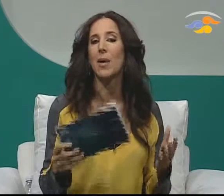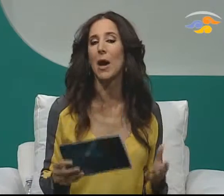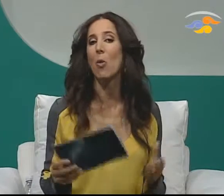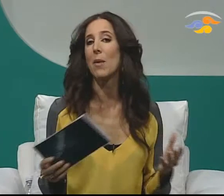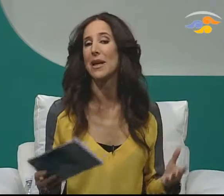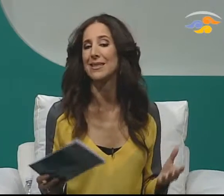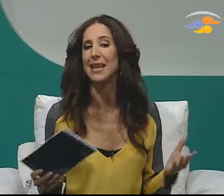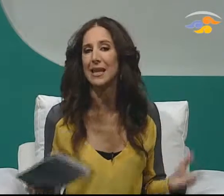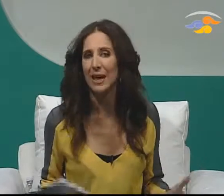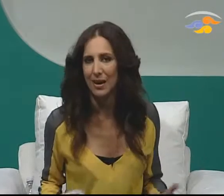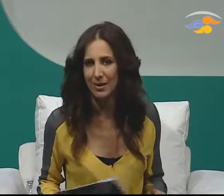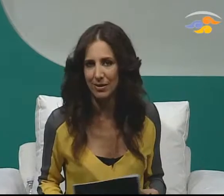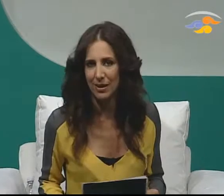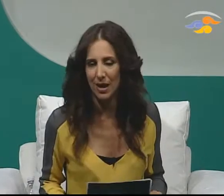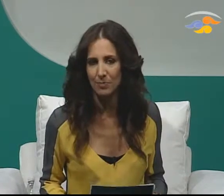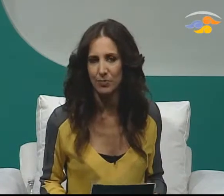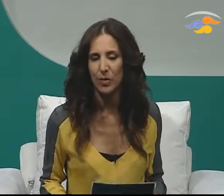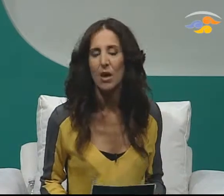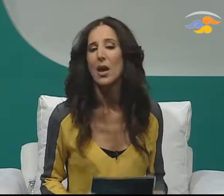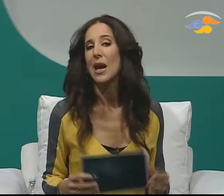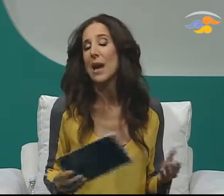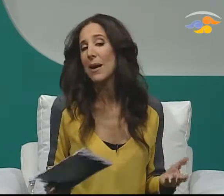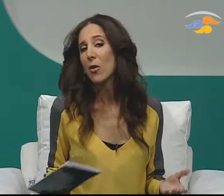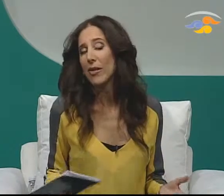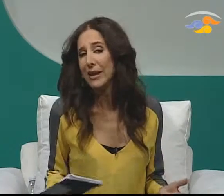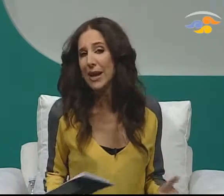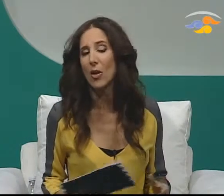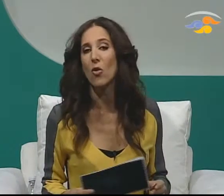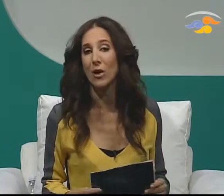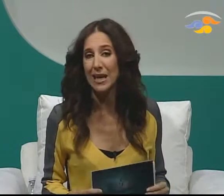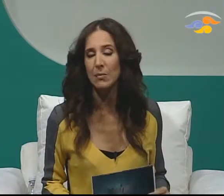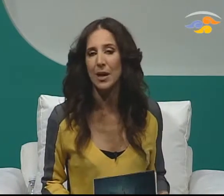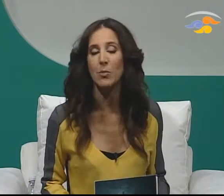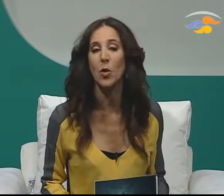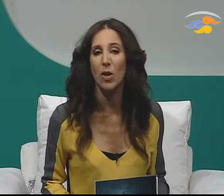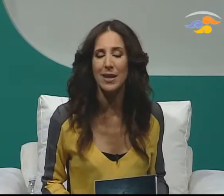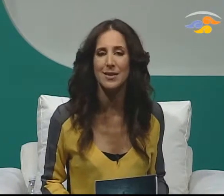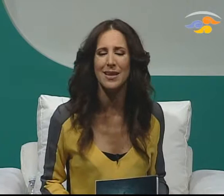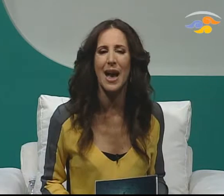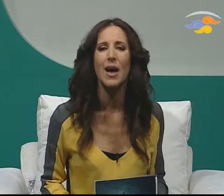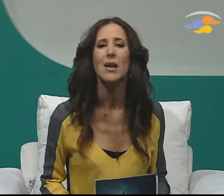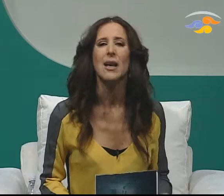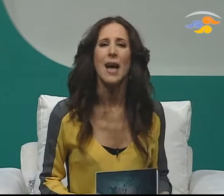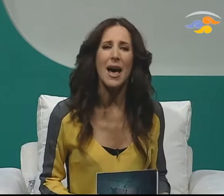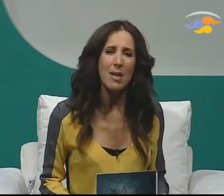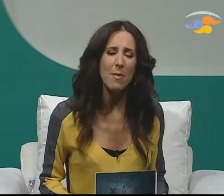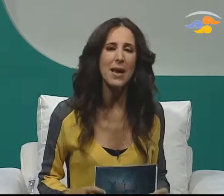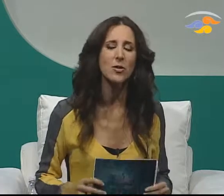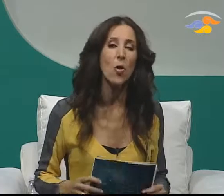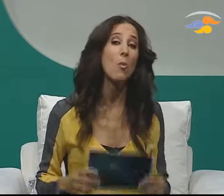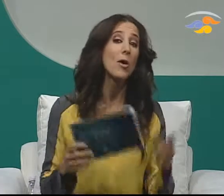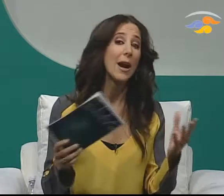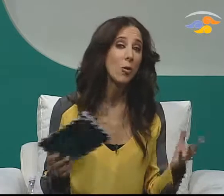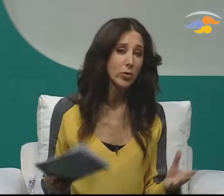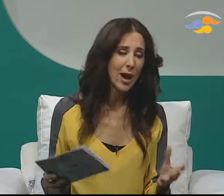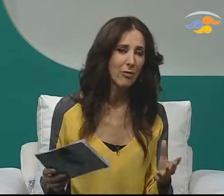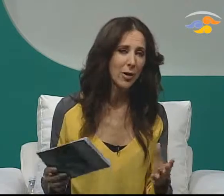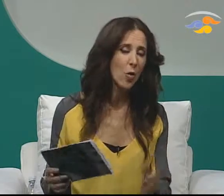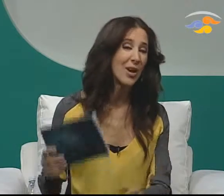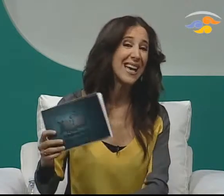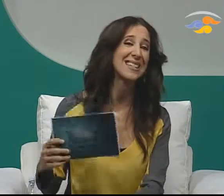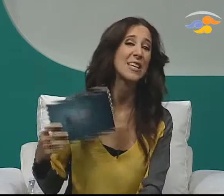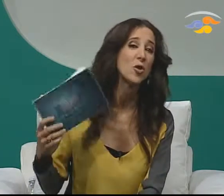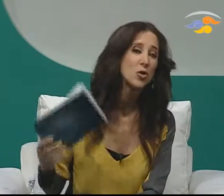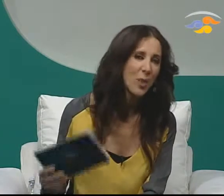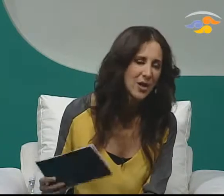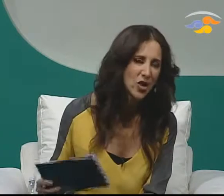entre Paraguay, Brasil y Argentina. Lavado de dinero, crimen, violencia, además como narcotráfico